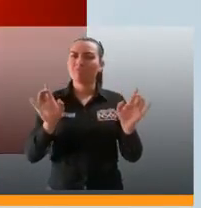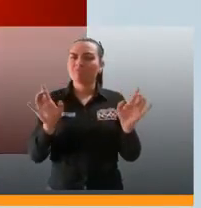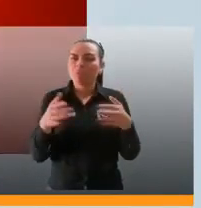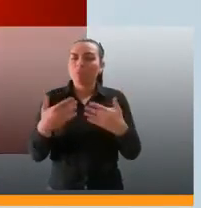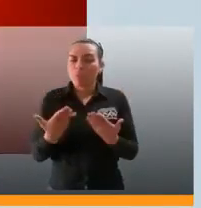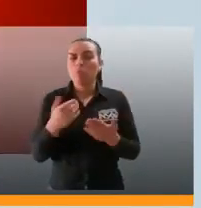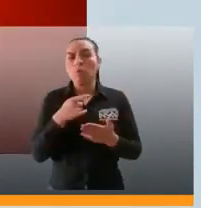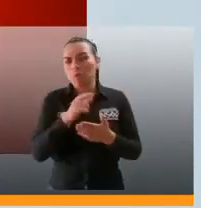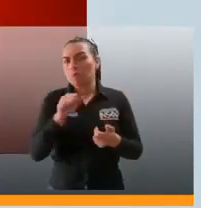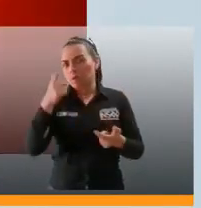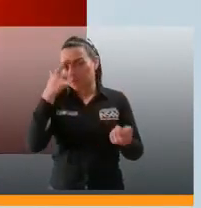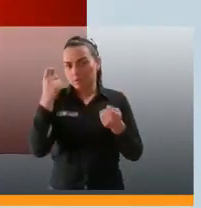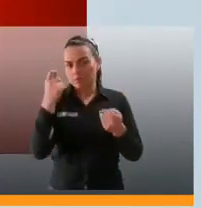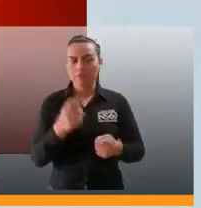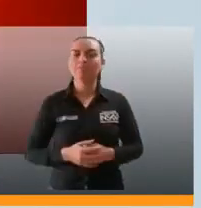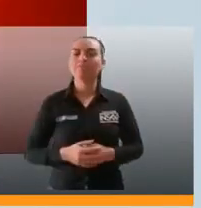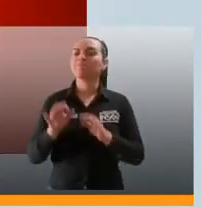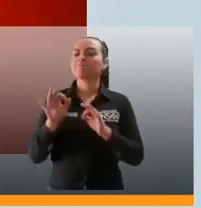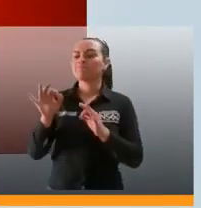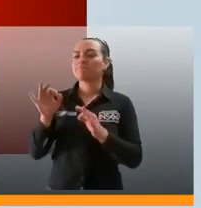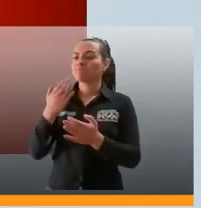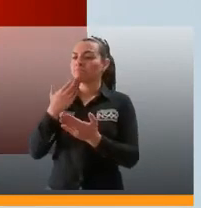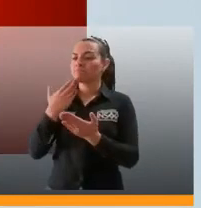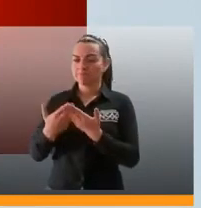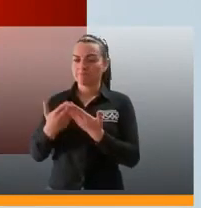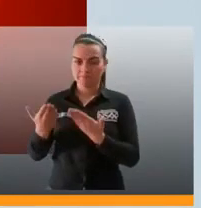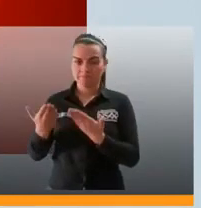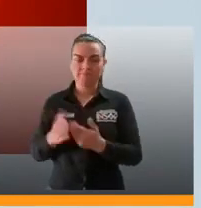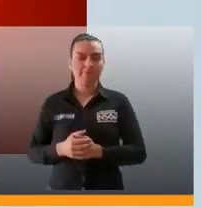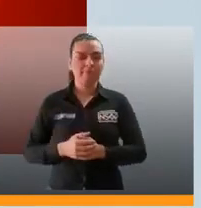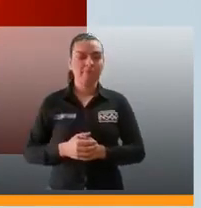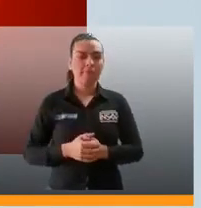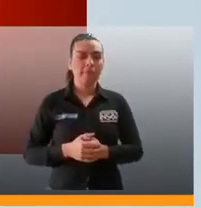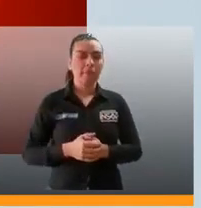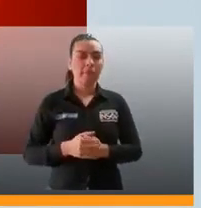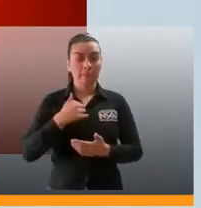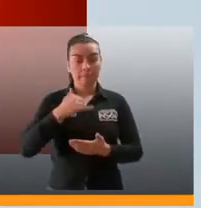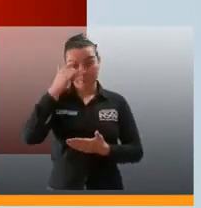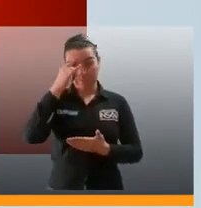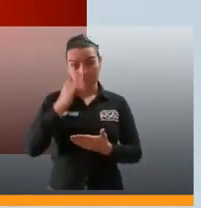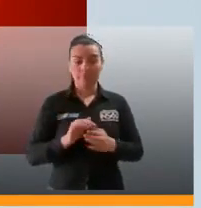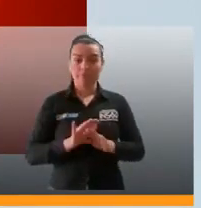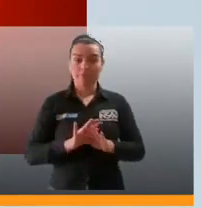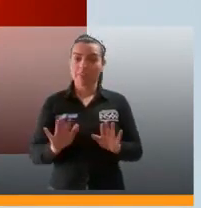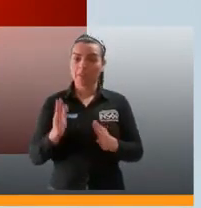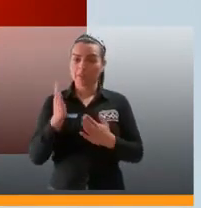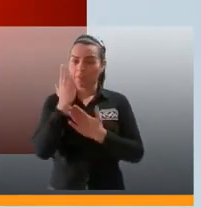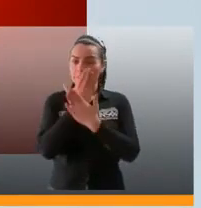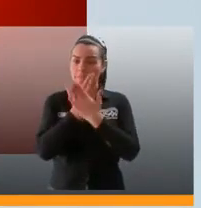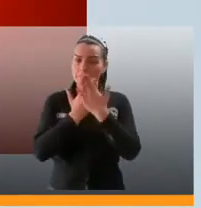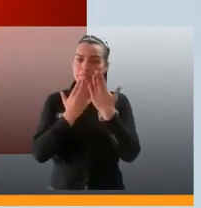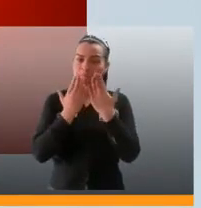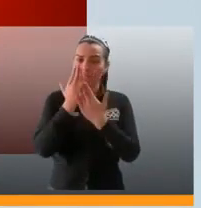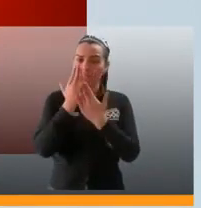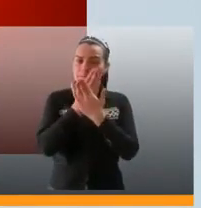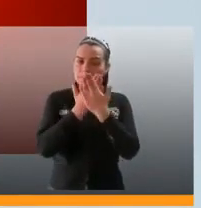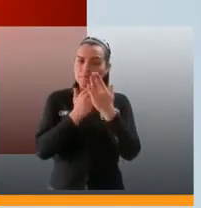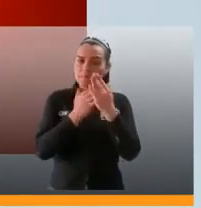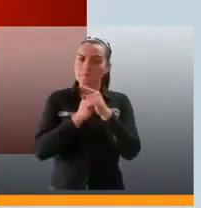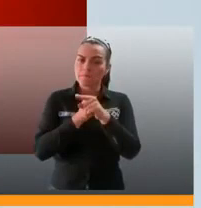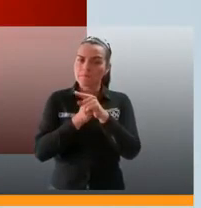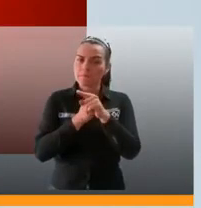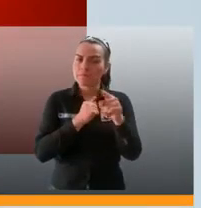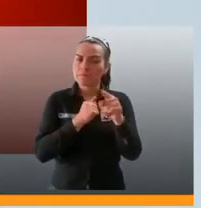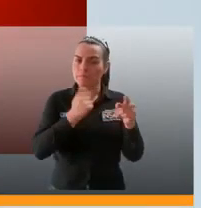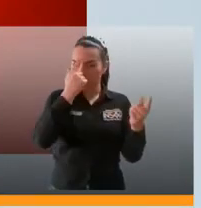Excelente, Martín. Muchísimas gracias. Bueno, yo creo que ya podemos ir dando análisis a las estrategias que